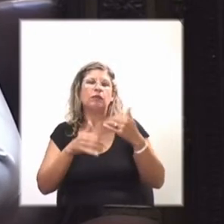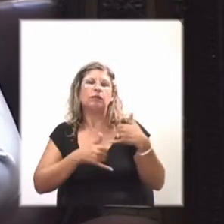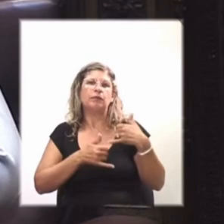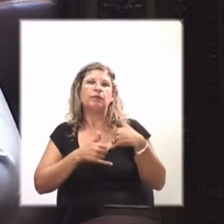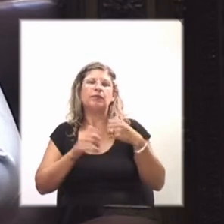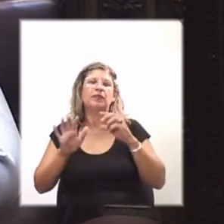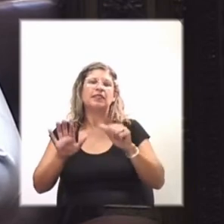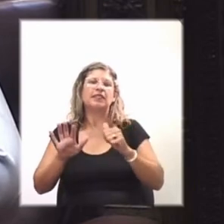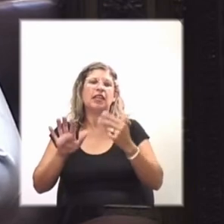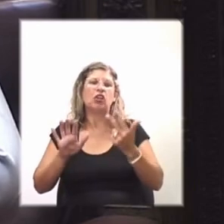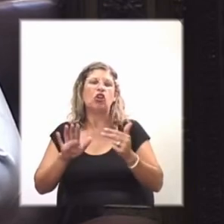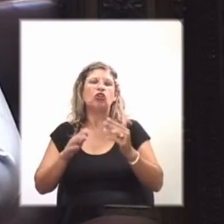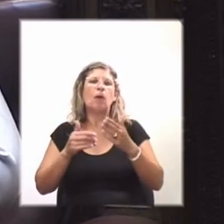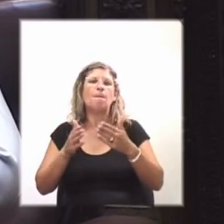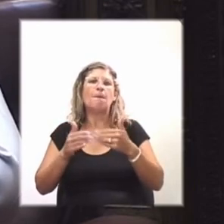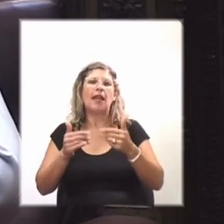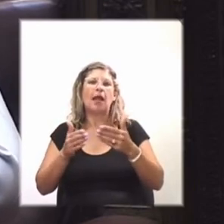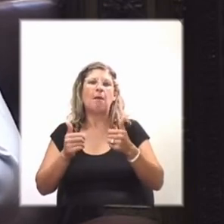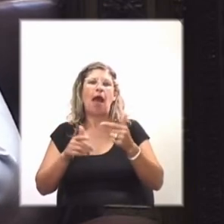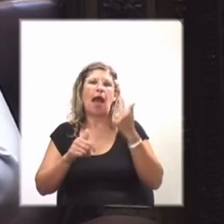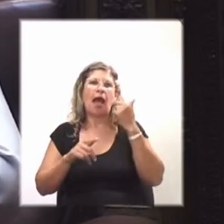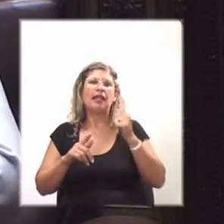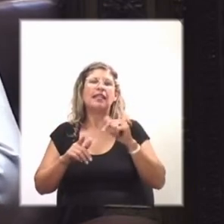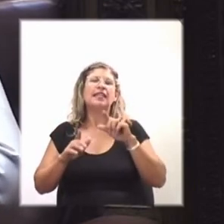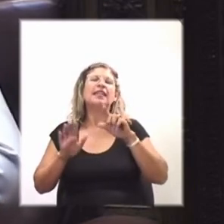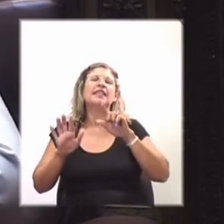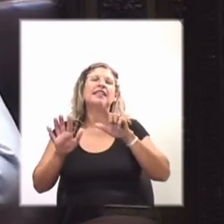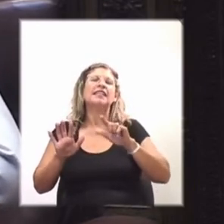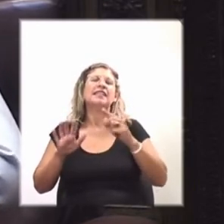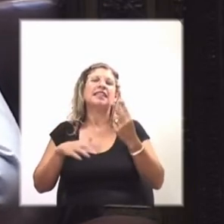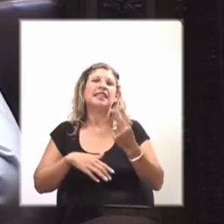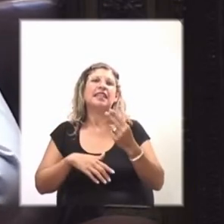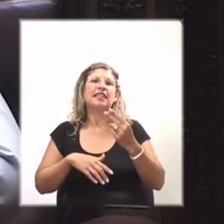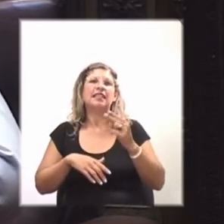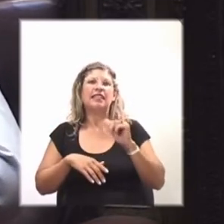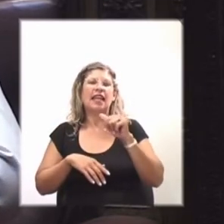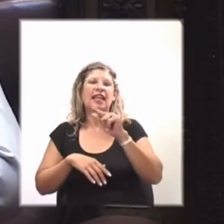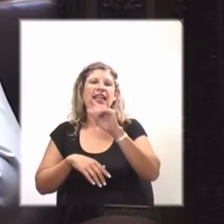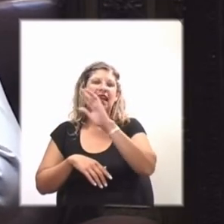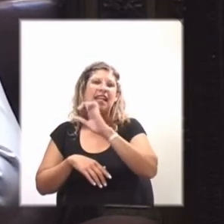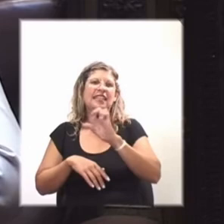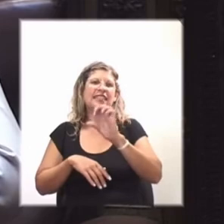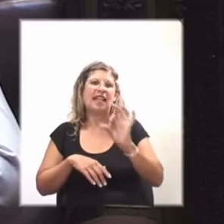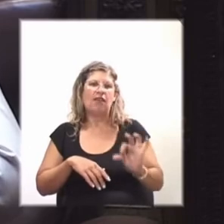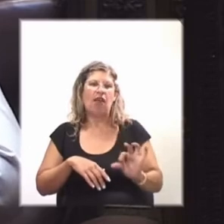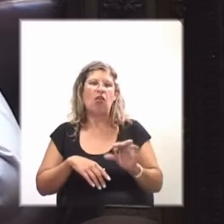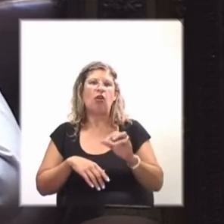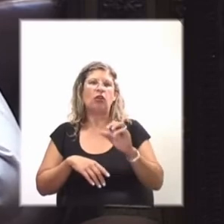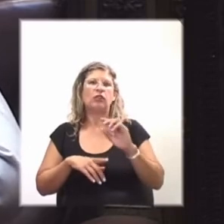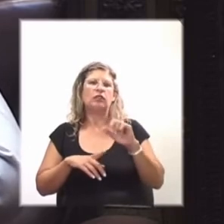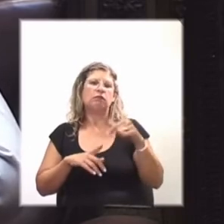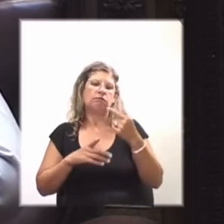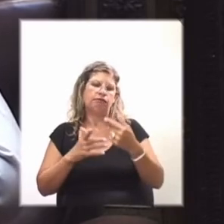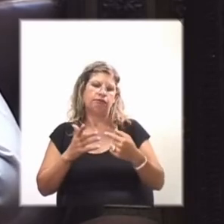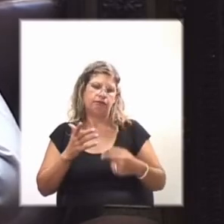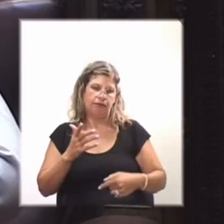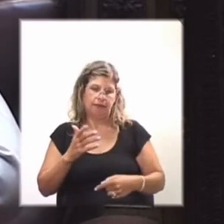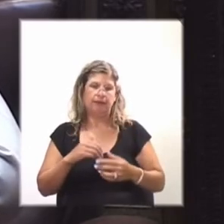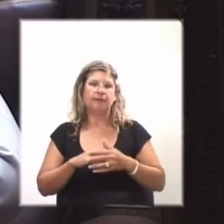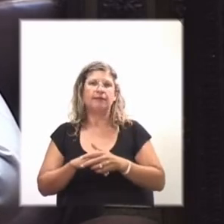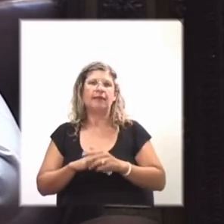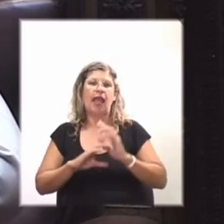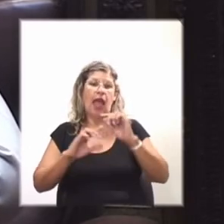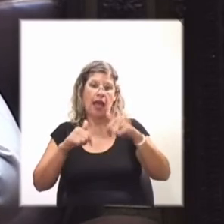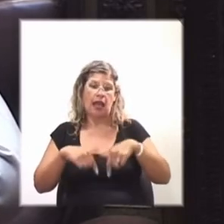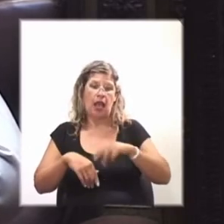en Panamá, en el 72 en El Salvador, en el 72 en Honduras, entre otros. En el caso de nuestro